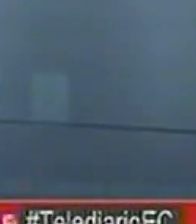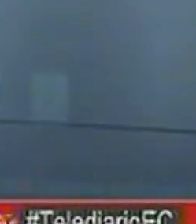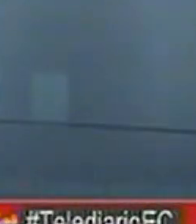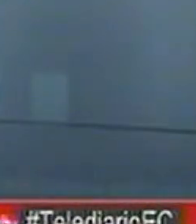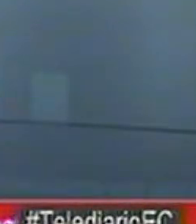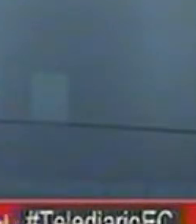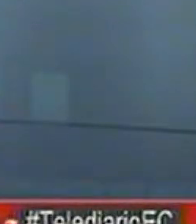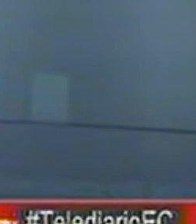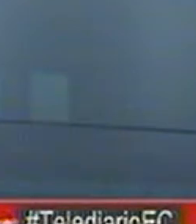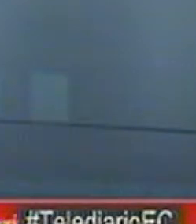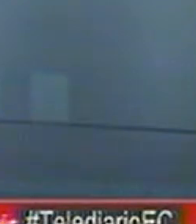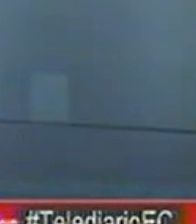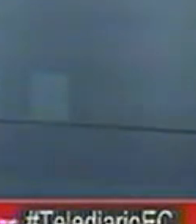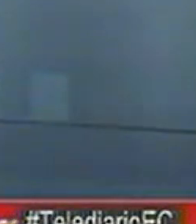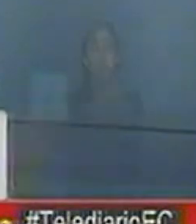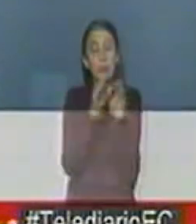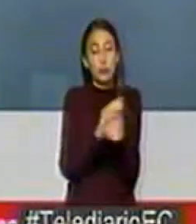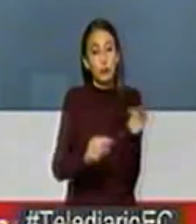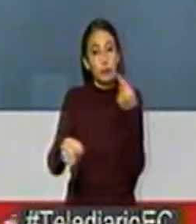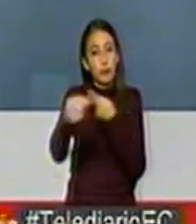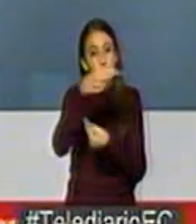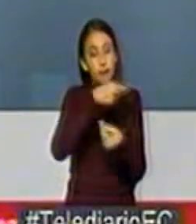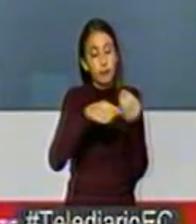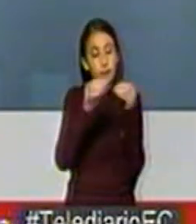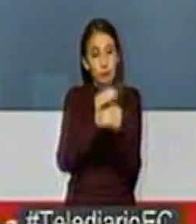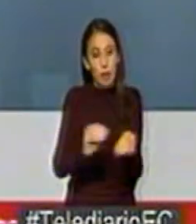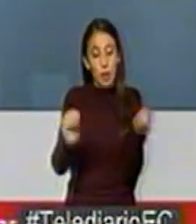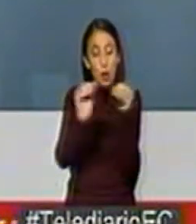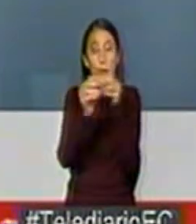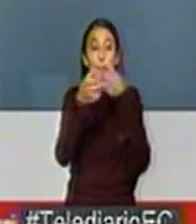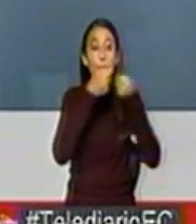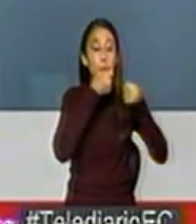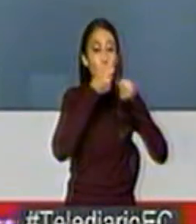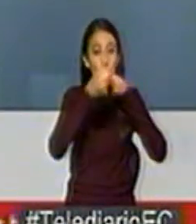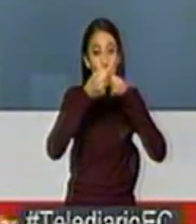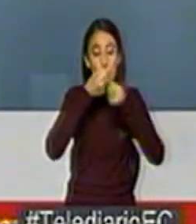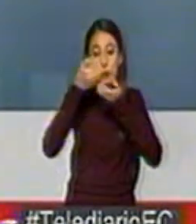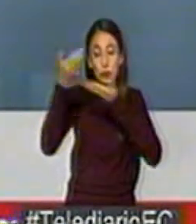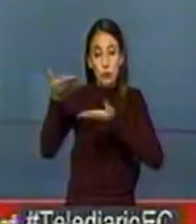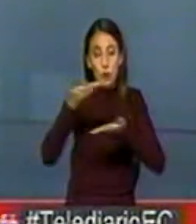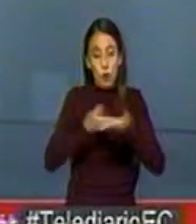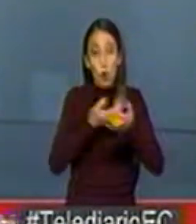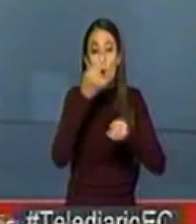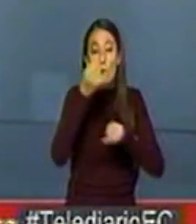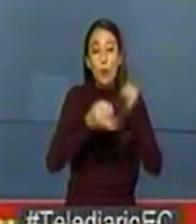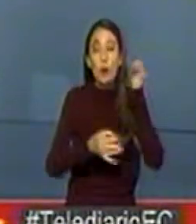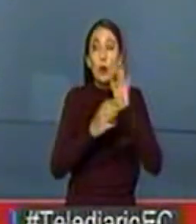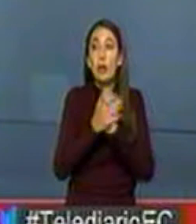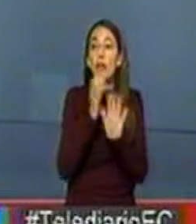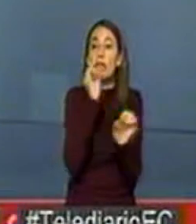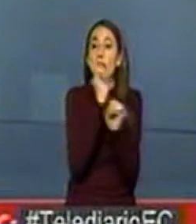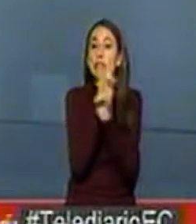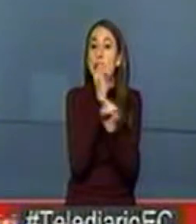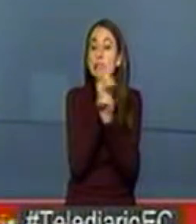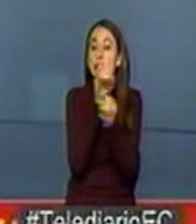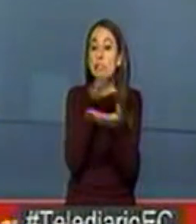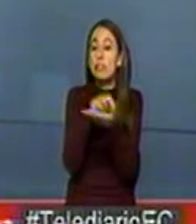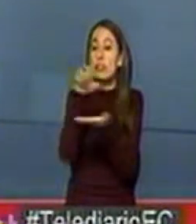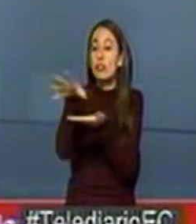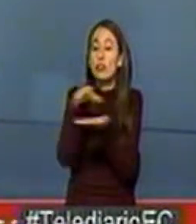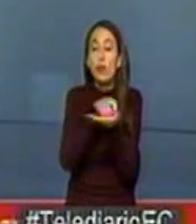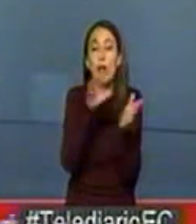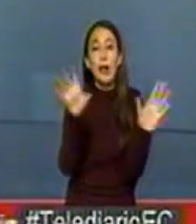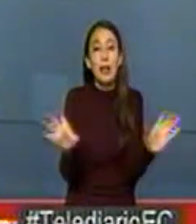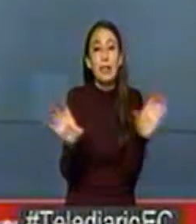7:35, estamos ya de regreso en Primera Impresión. Nos acompaña Mauricio Heredia, director ejecutivo del Instituto Nacional de Donación y Trasplante de